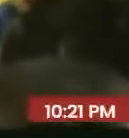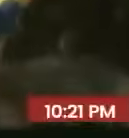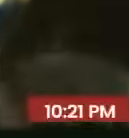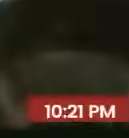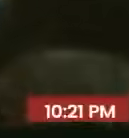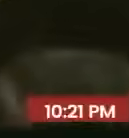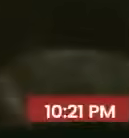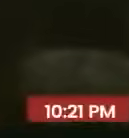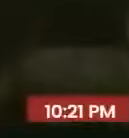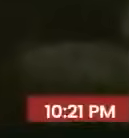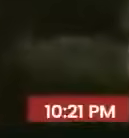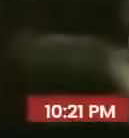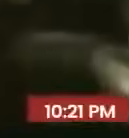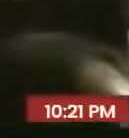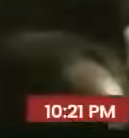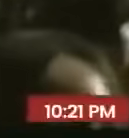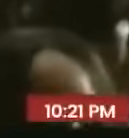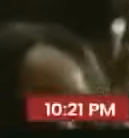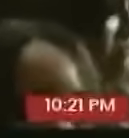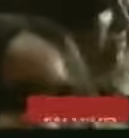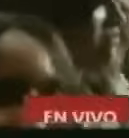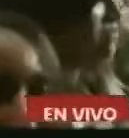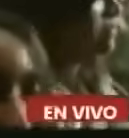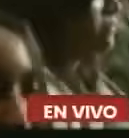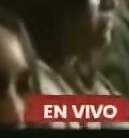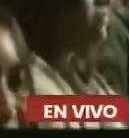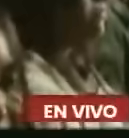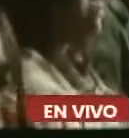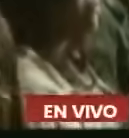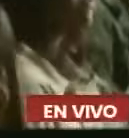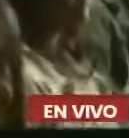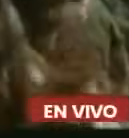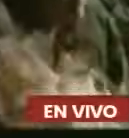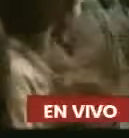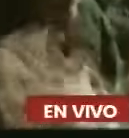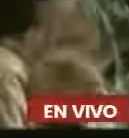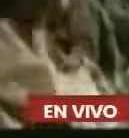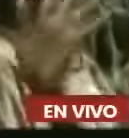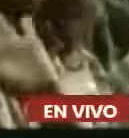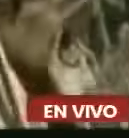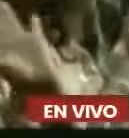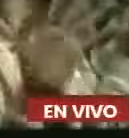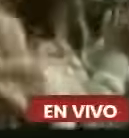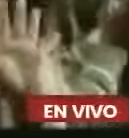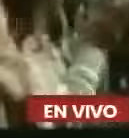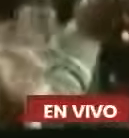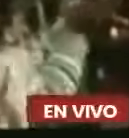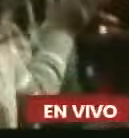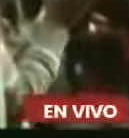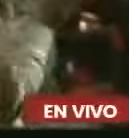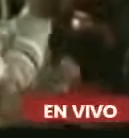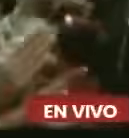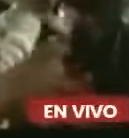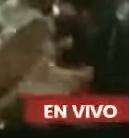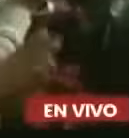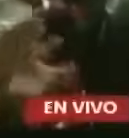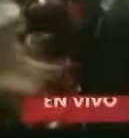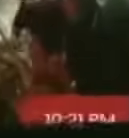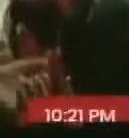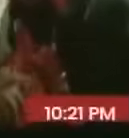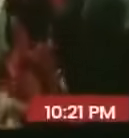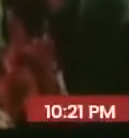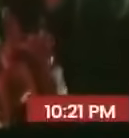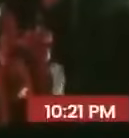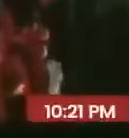Excelente, te felicito. ¿Ah? Dame la mano. Ven acá, vale, yo te voy a cargar. Uno,